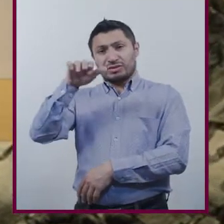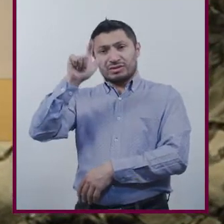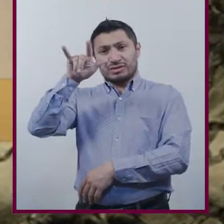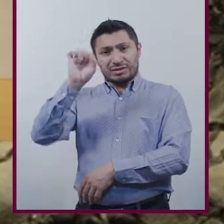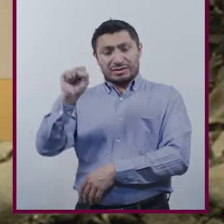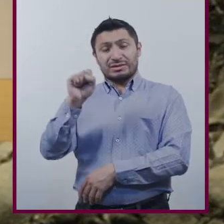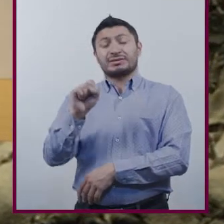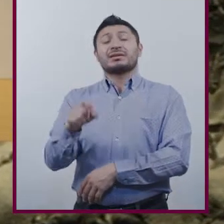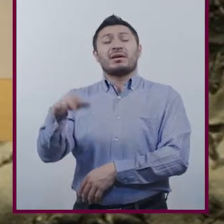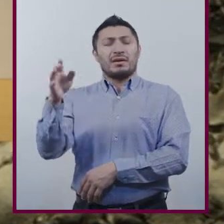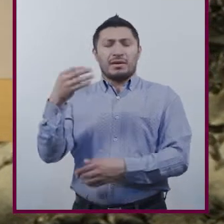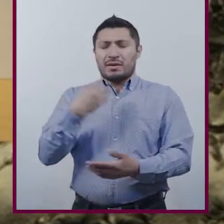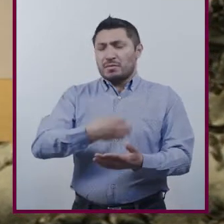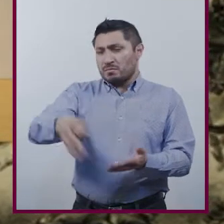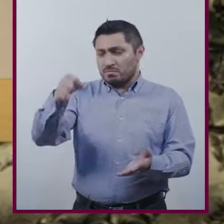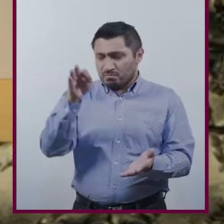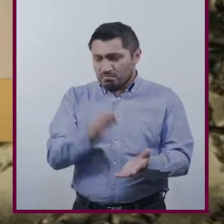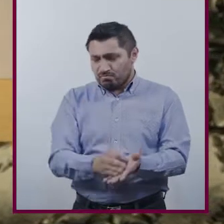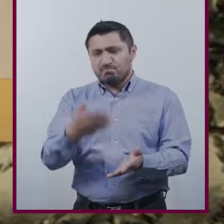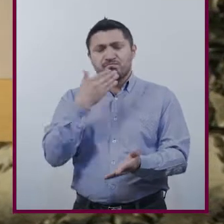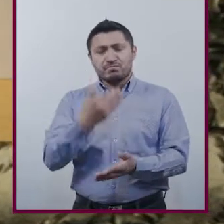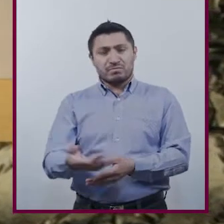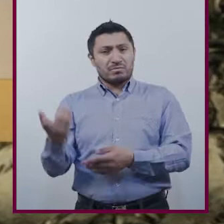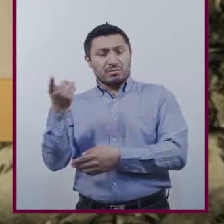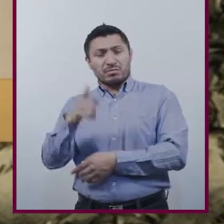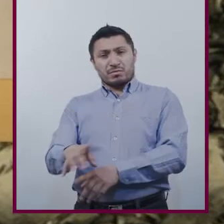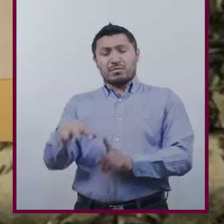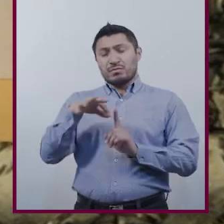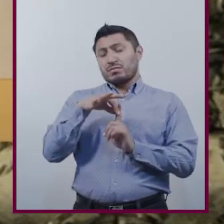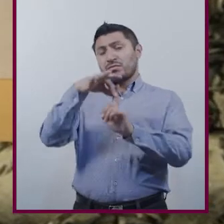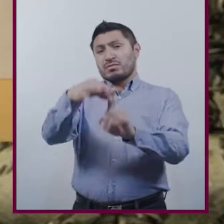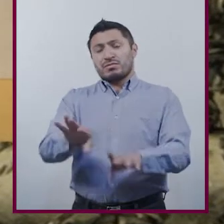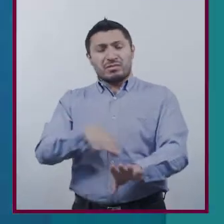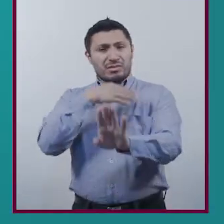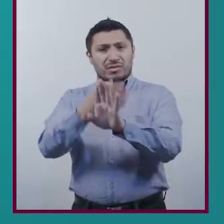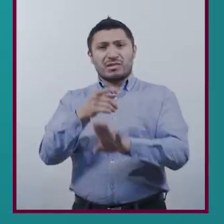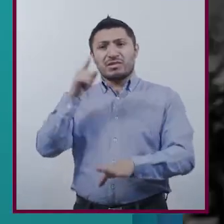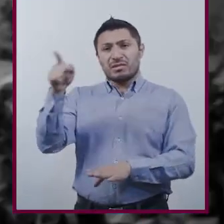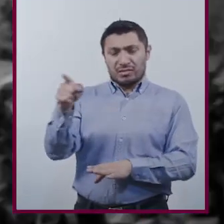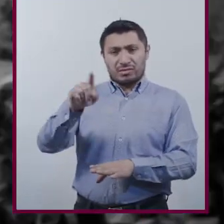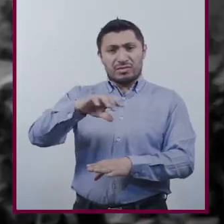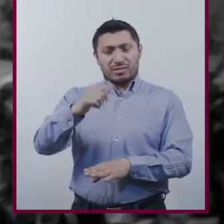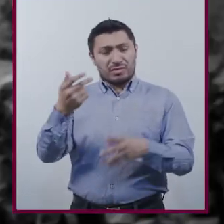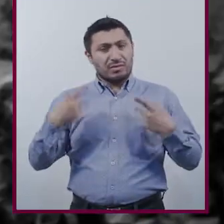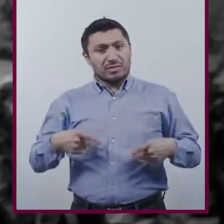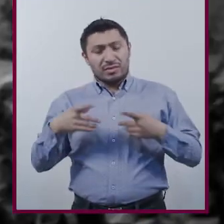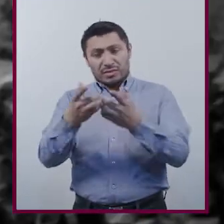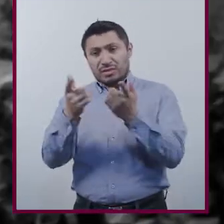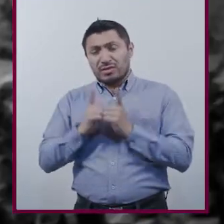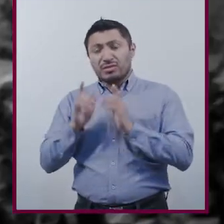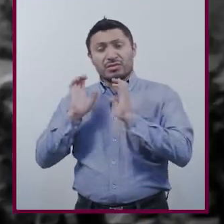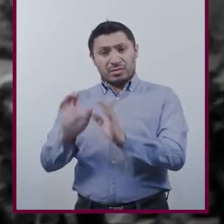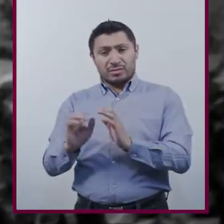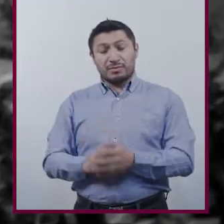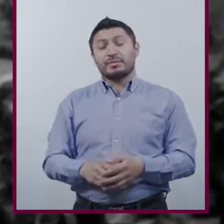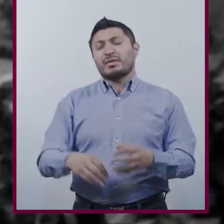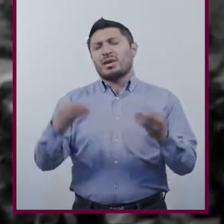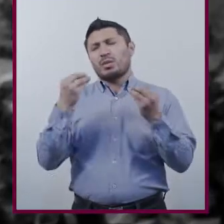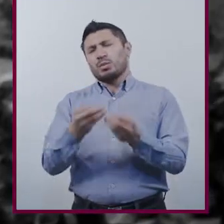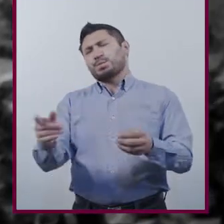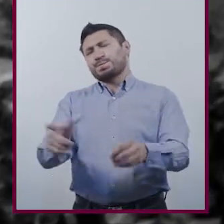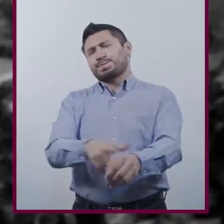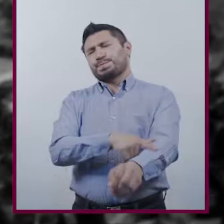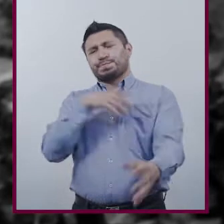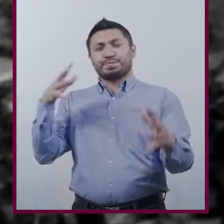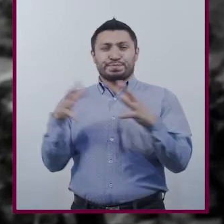valientemente nos guiaba en contra de los conservadores, liderados por el general Miguel Miramón. Fue una lucha larga, donde los